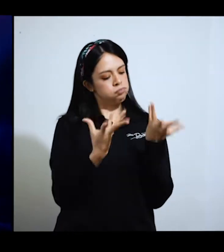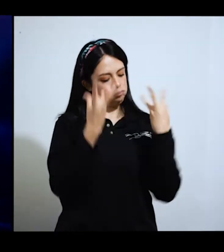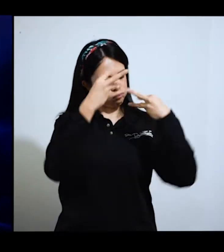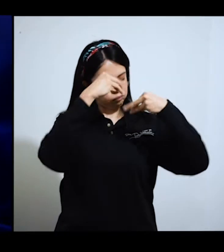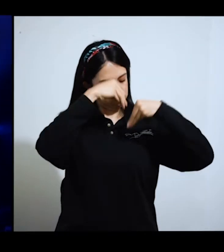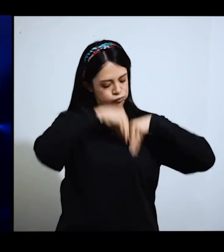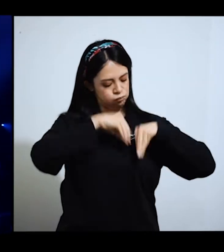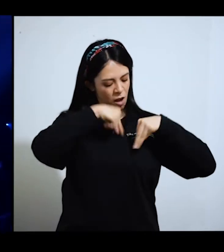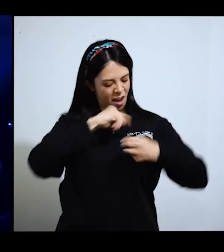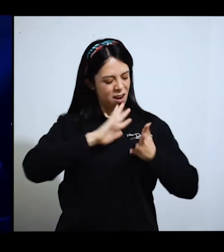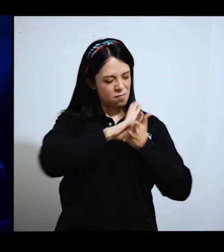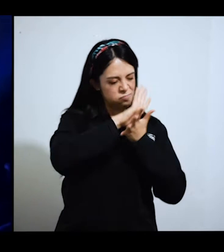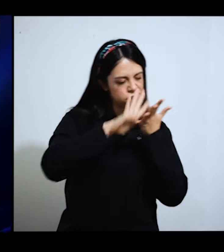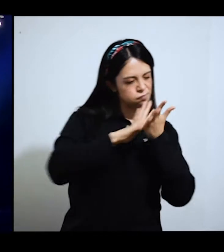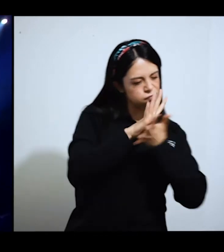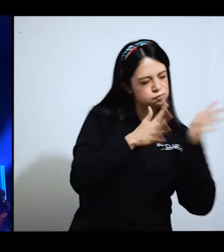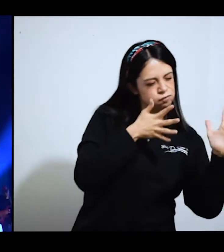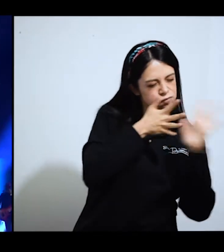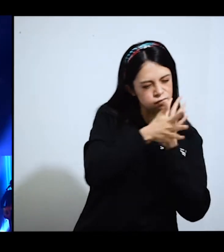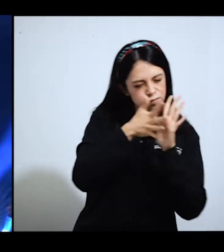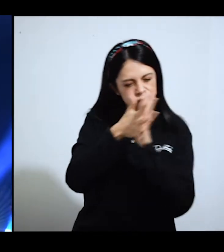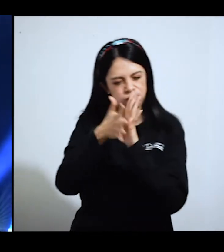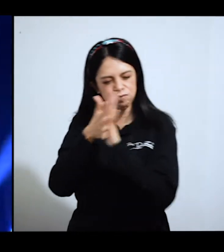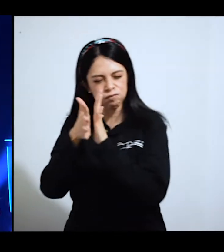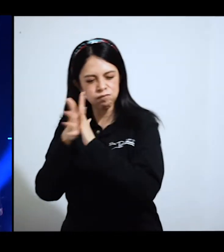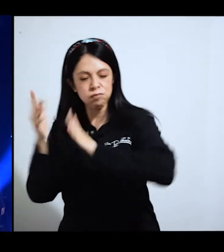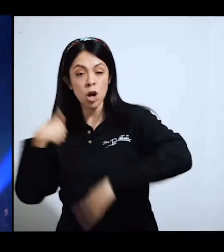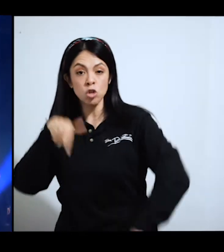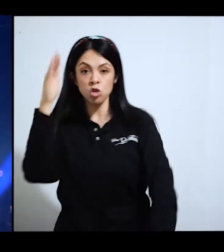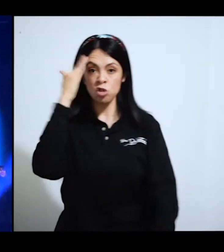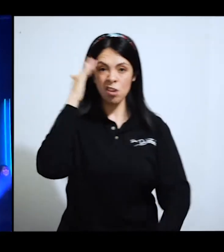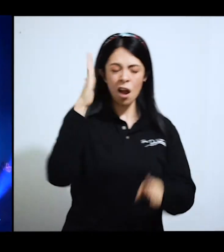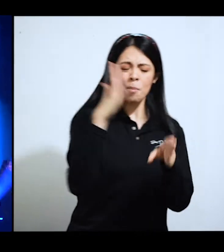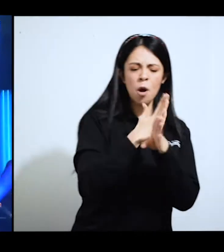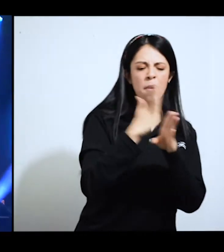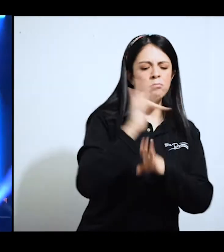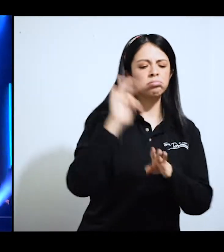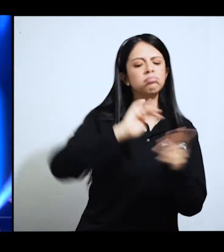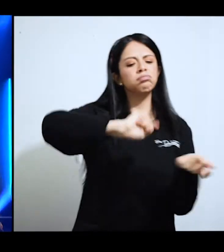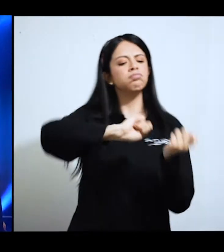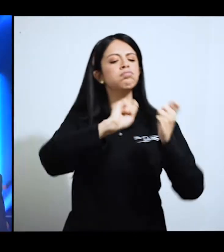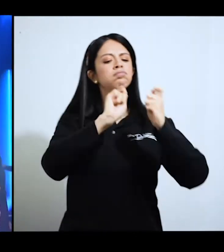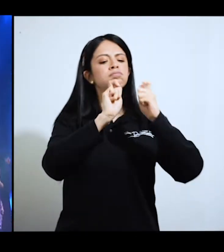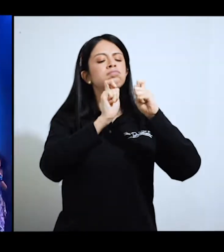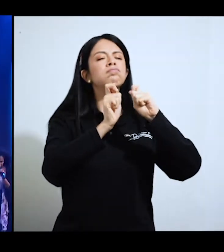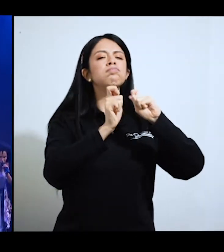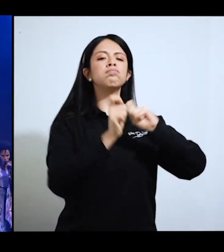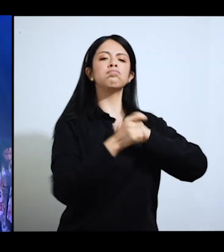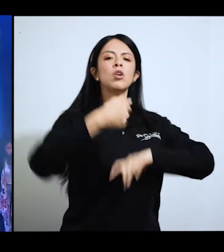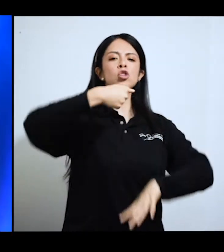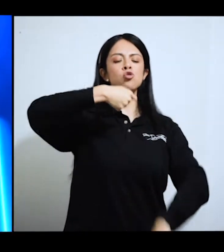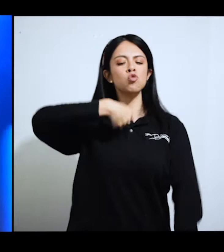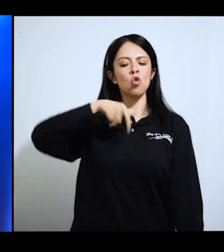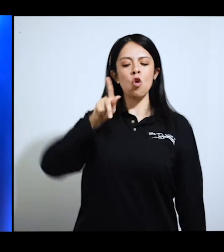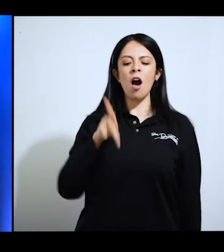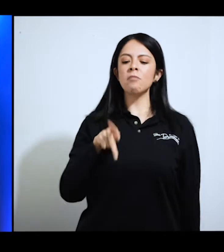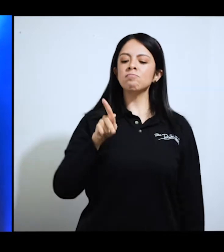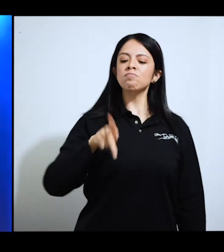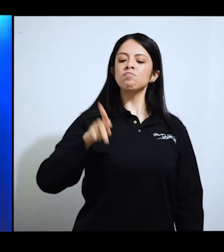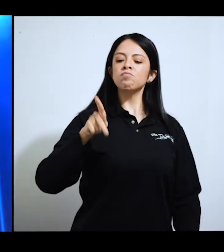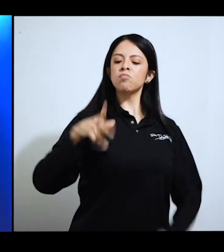autoridad, la palabra de Dios en mi boca. Todo va